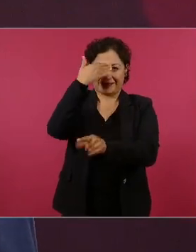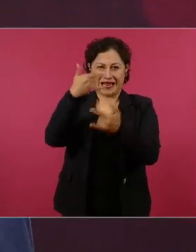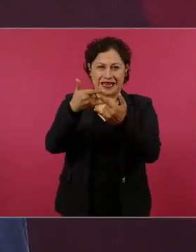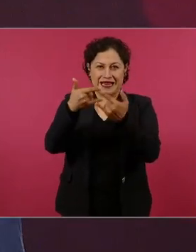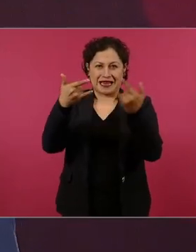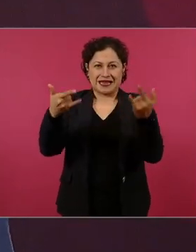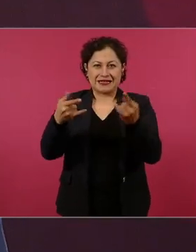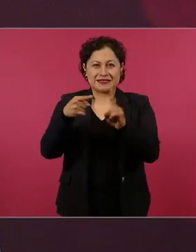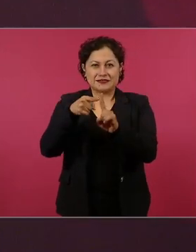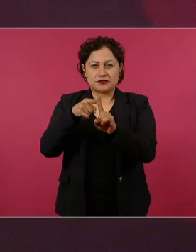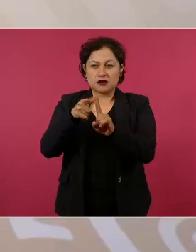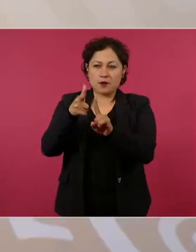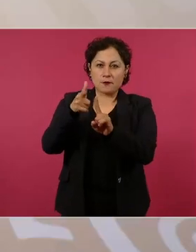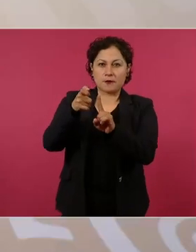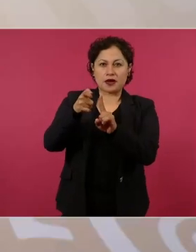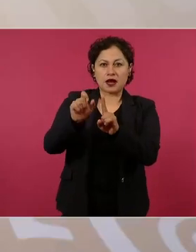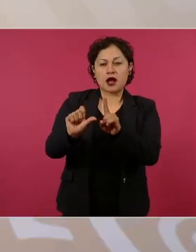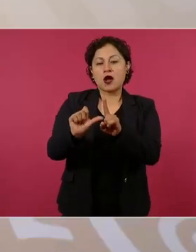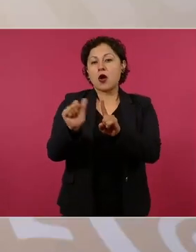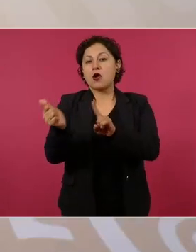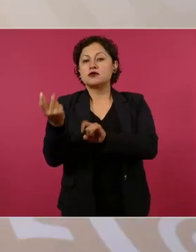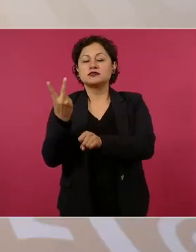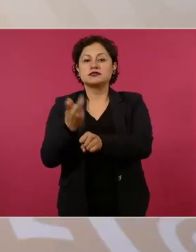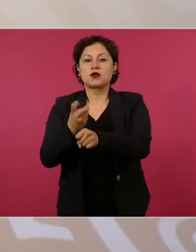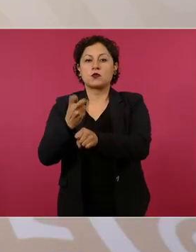Y ese segundo tirador,